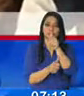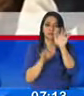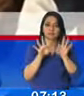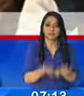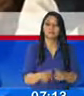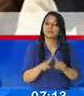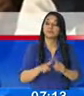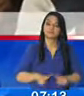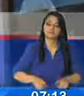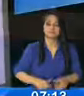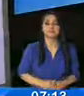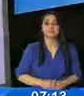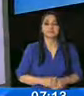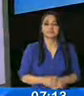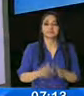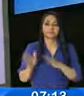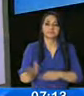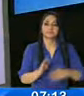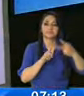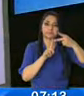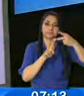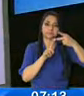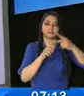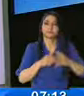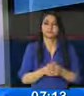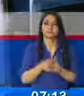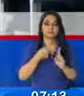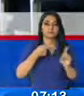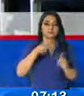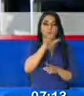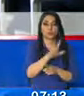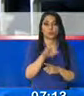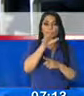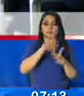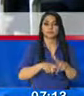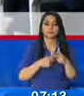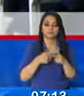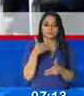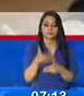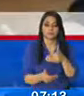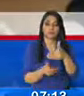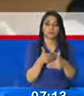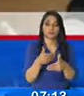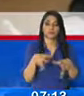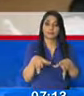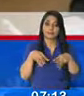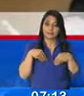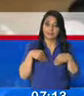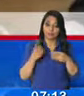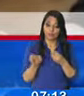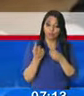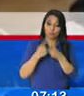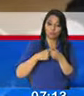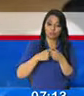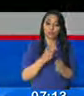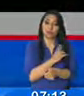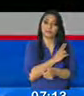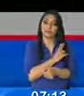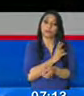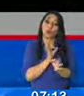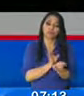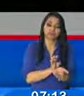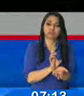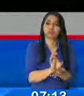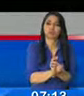entre otros en otras noticias desde el lunes comenzó el proceso de aceptación o rechazo de cupos para acceder a las